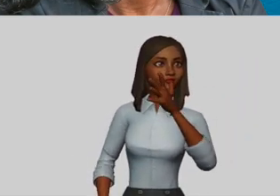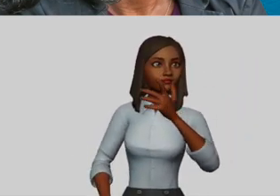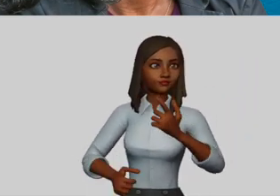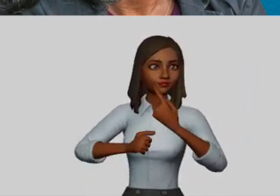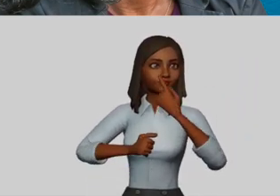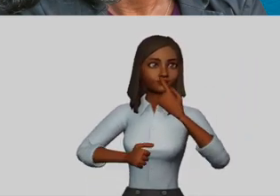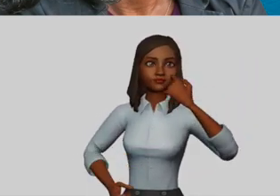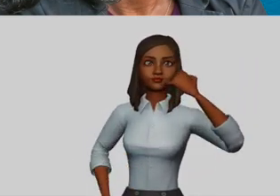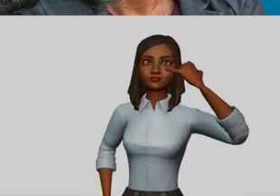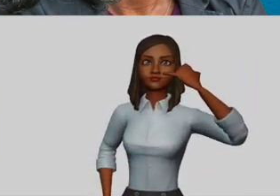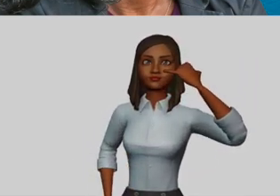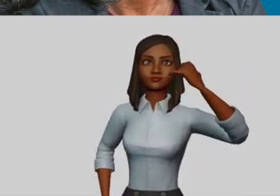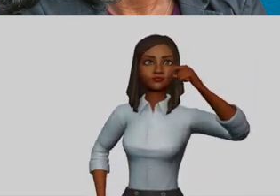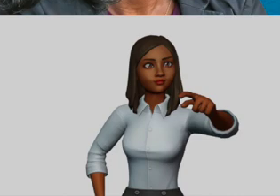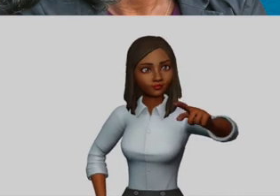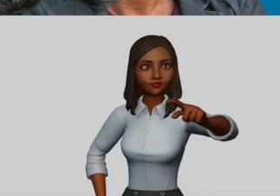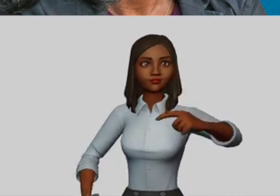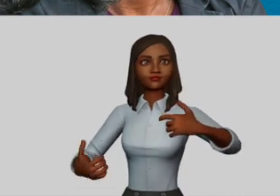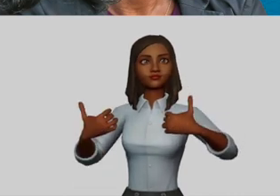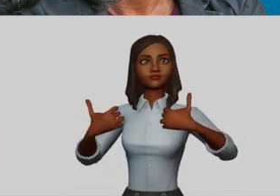han tratado por muchos años.